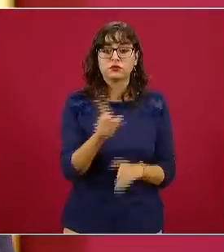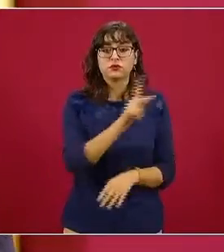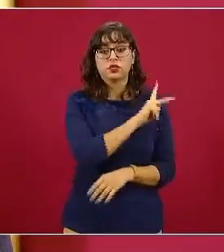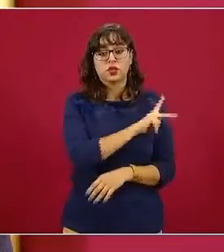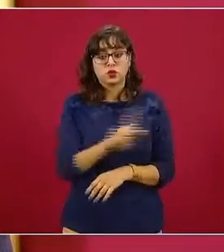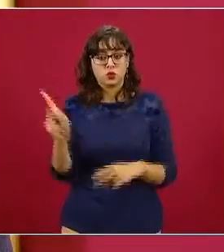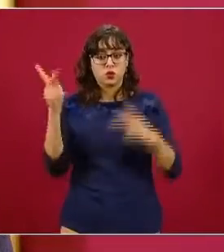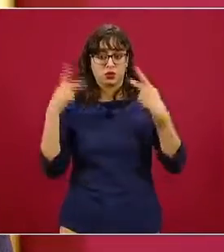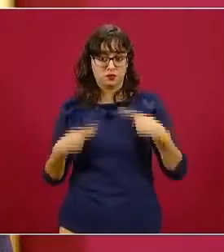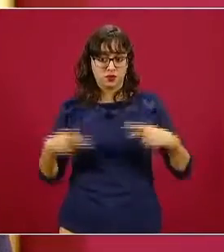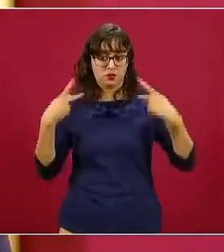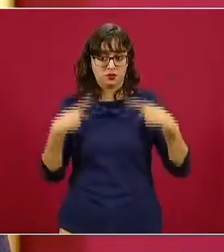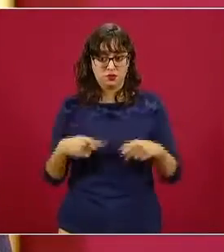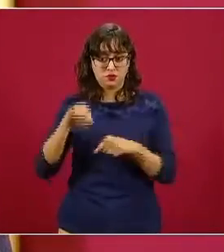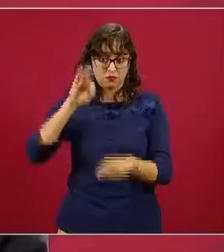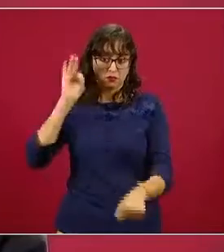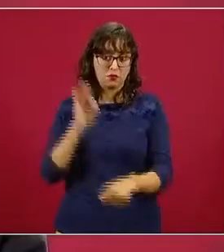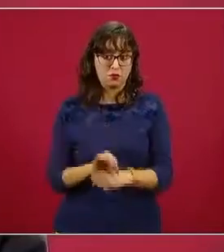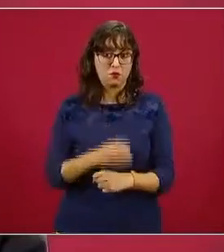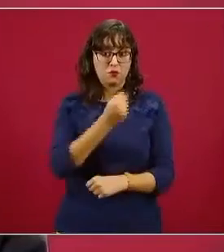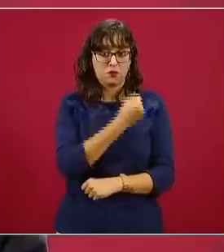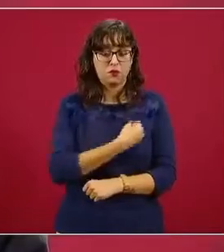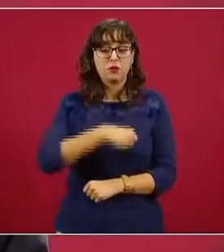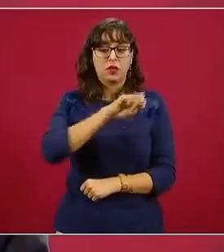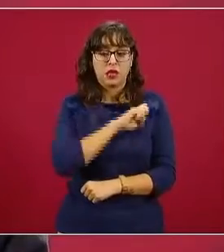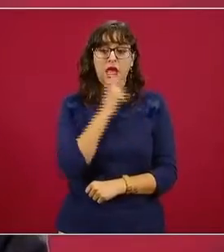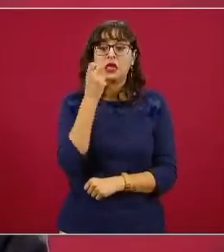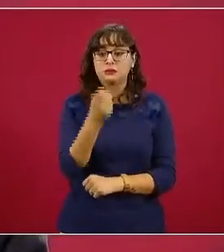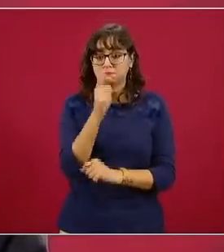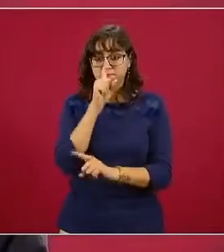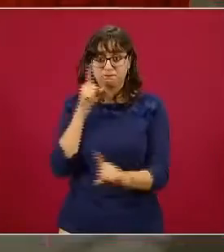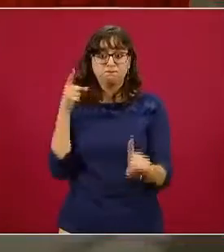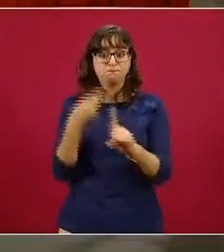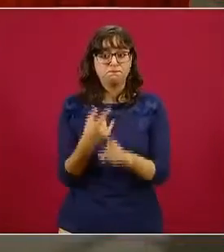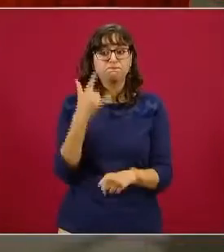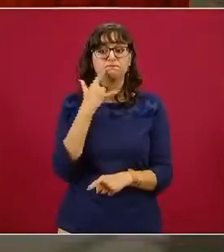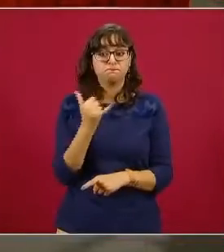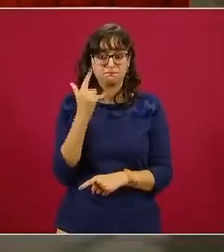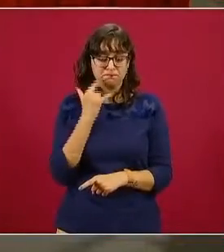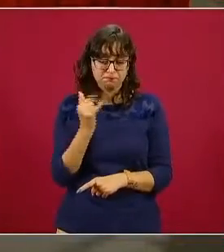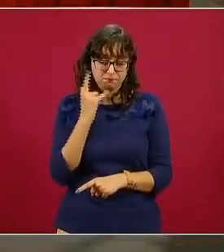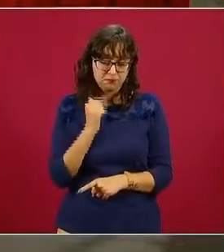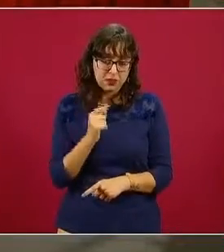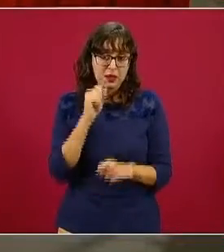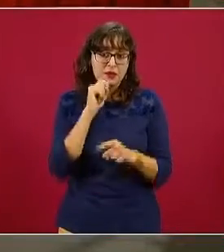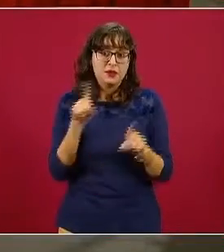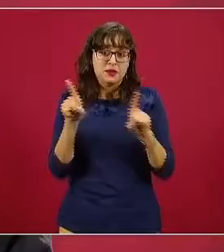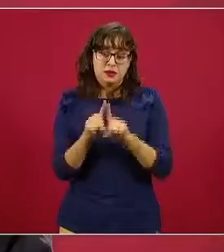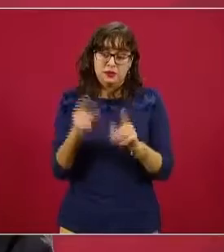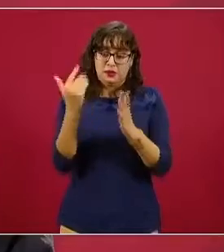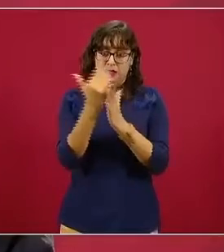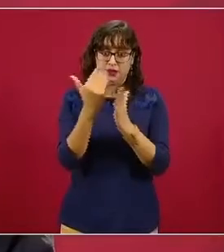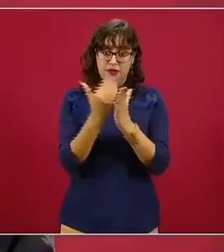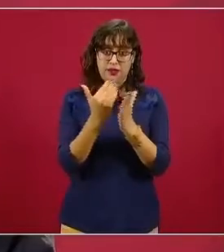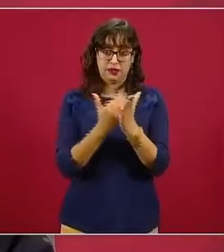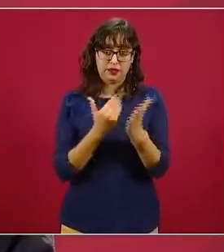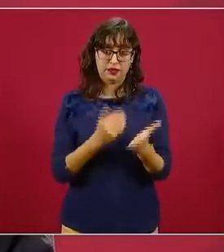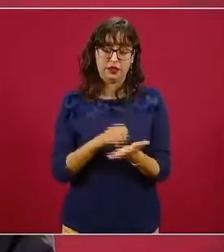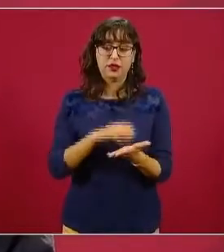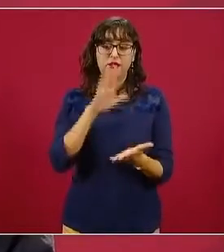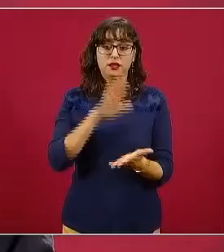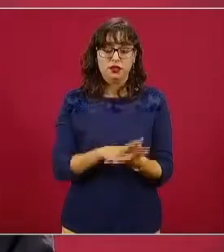universal a la protección de la salud. Ese es un empeño de este gobierno, parte de la agenda fundamental